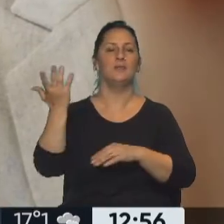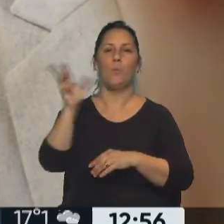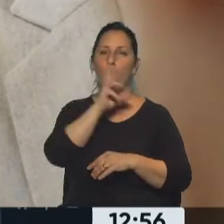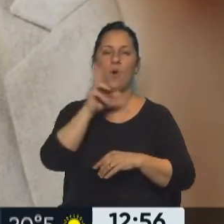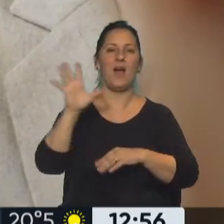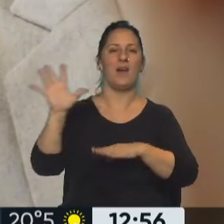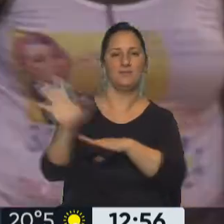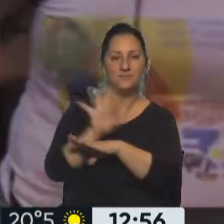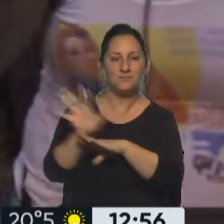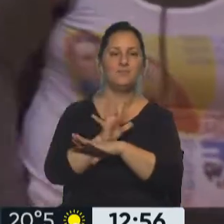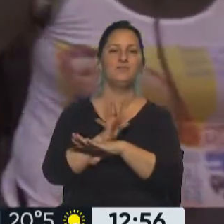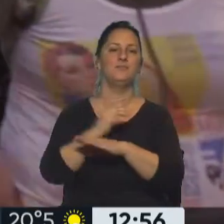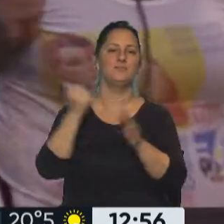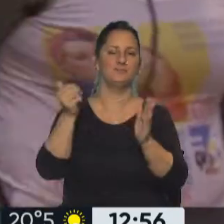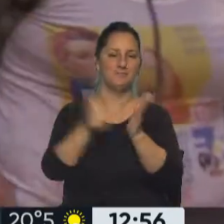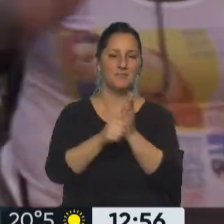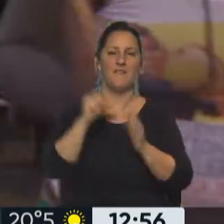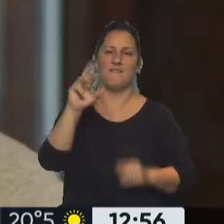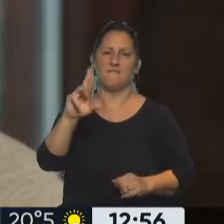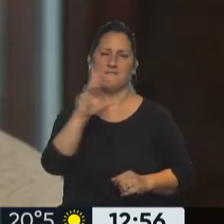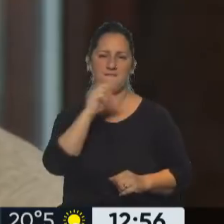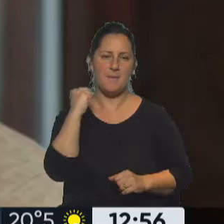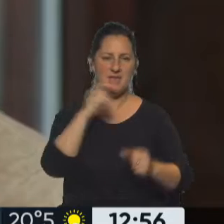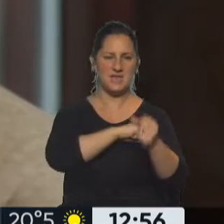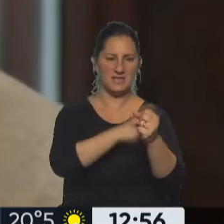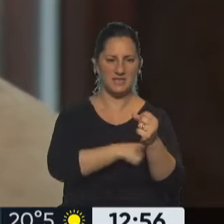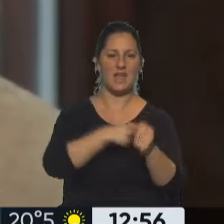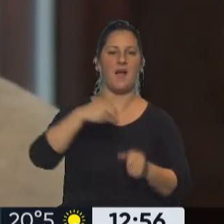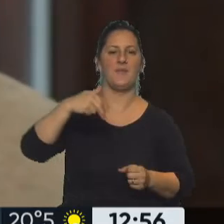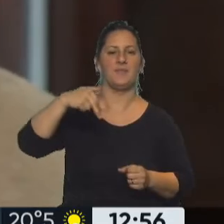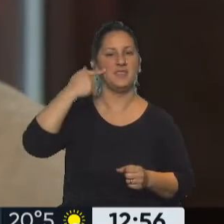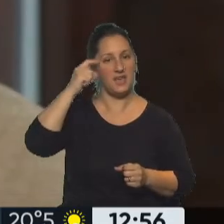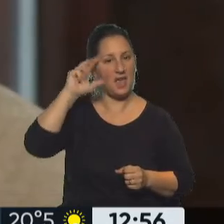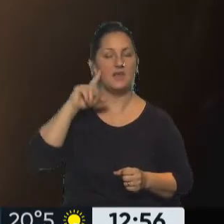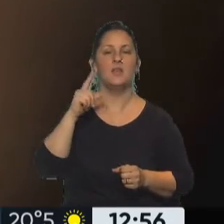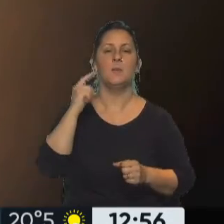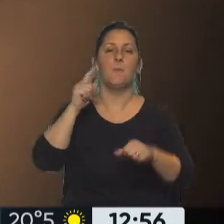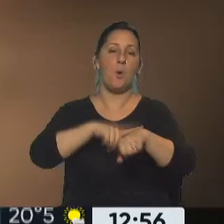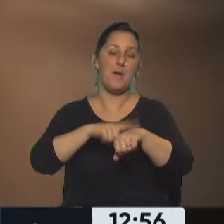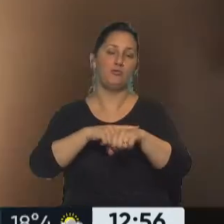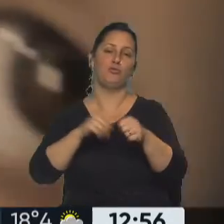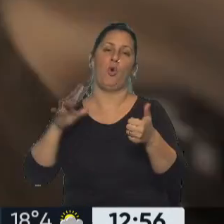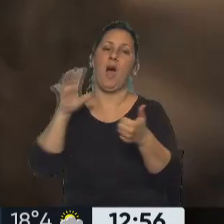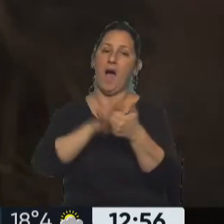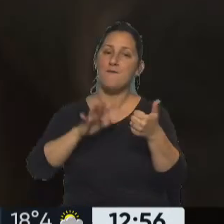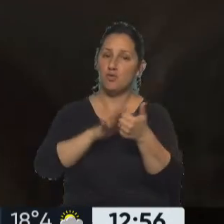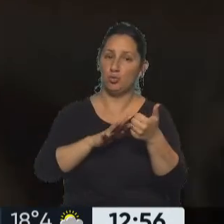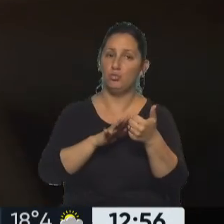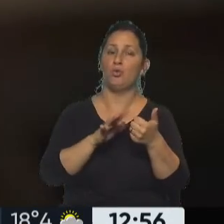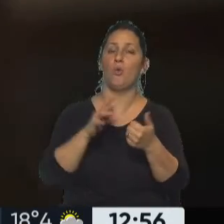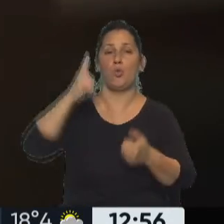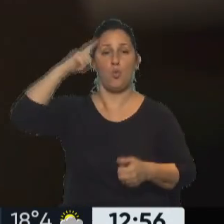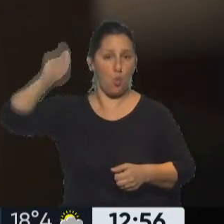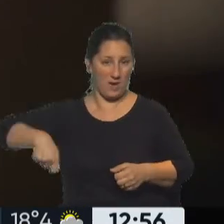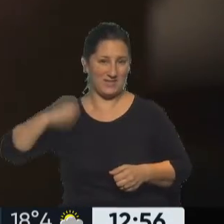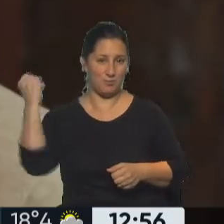documentalista militante feminista Susana nieri basada en un caso de abuso real de un juez importante en mar del plata